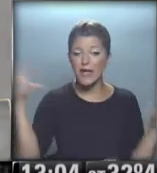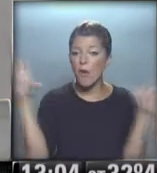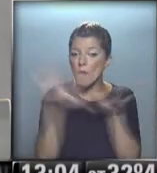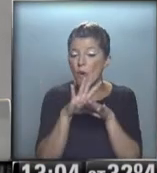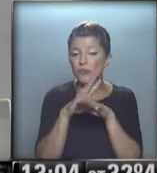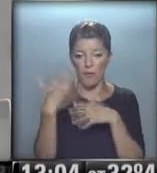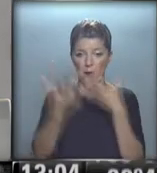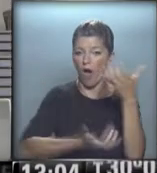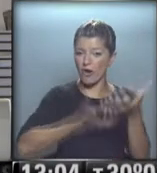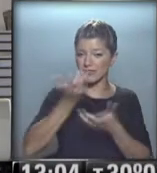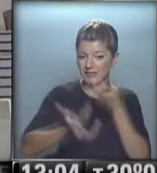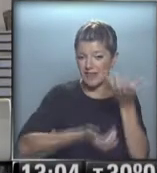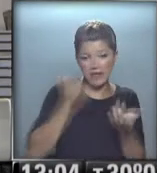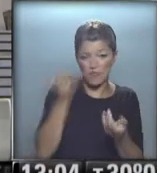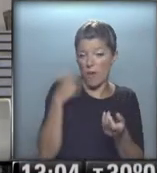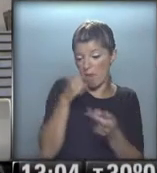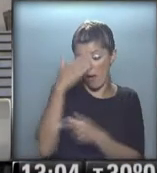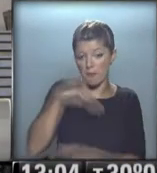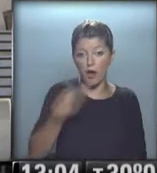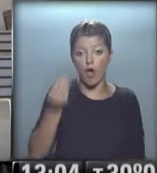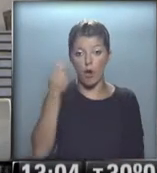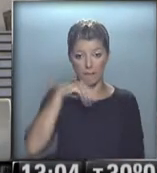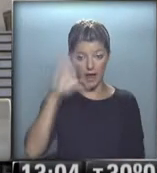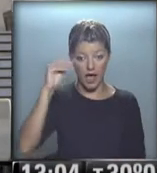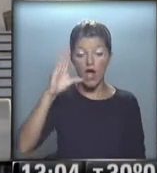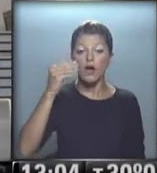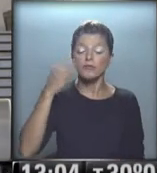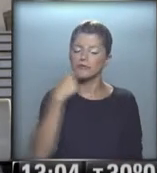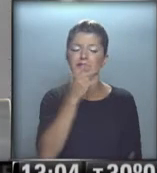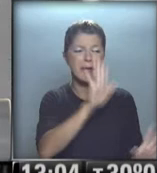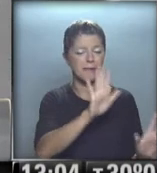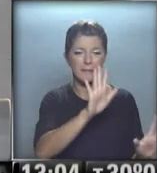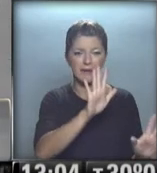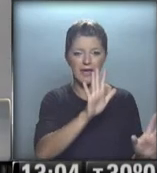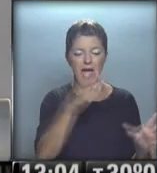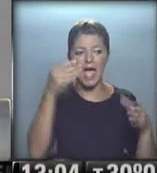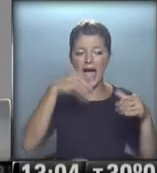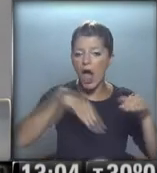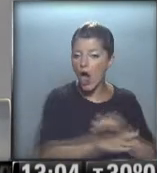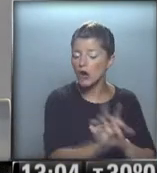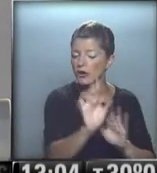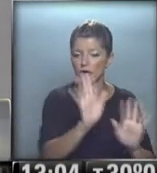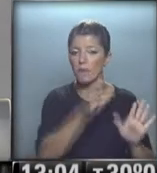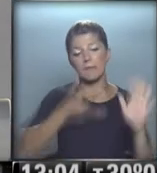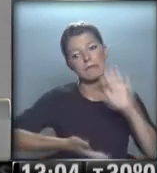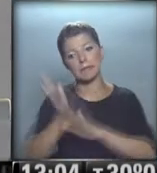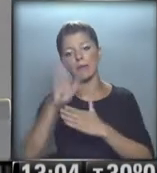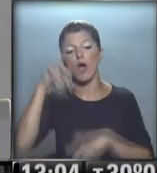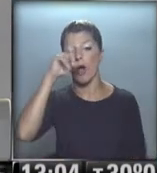a cocinar ya para cenar y le dije, no pongas nada en el horno, le dije, vamos al